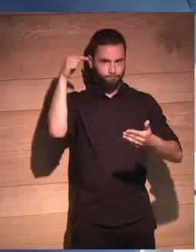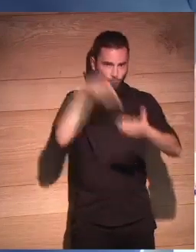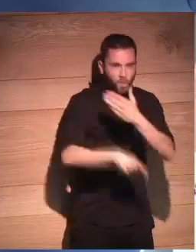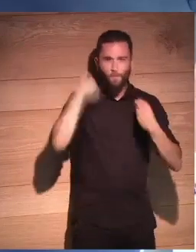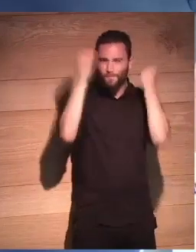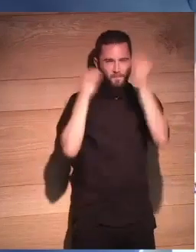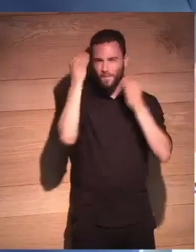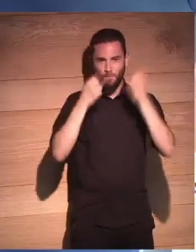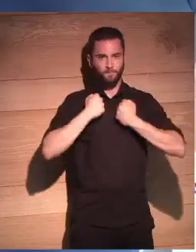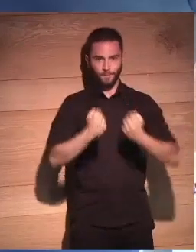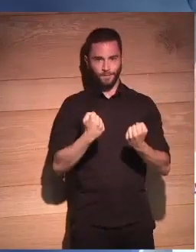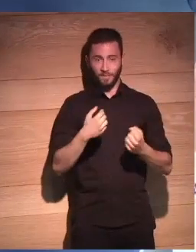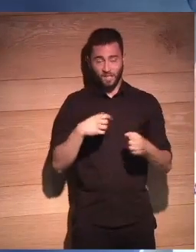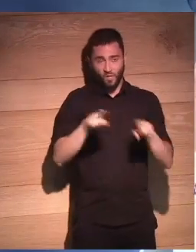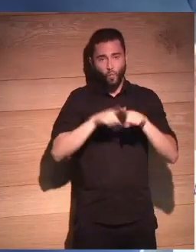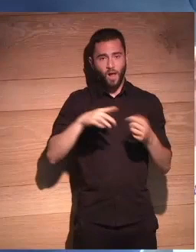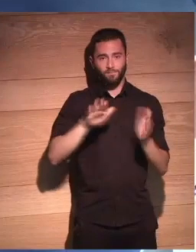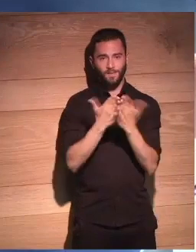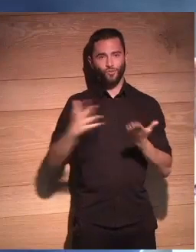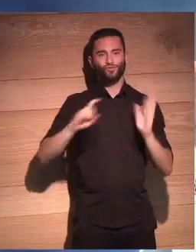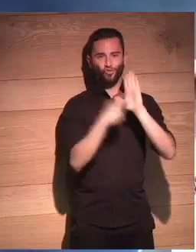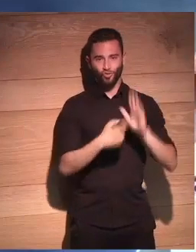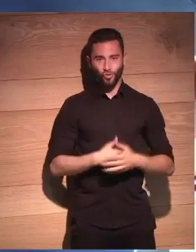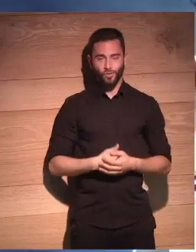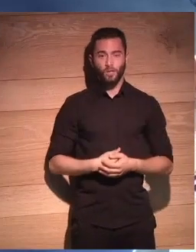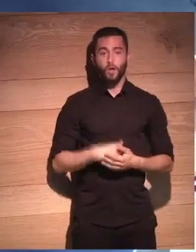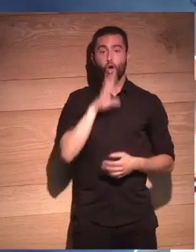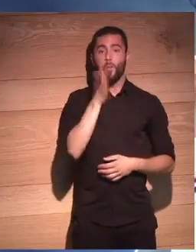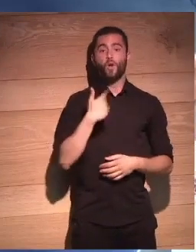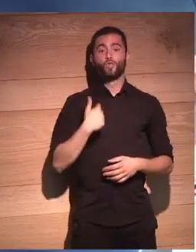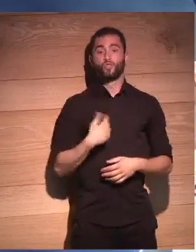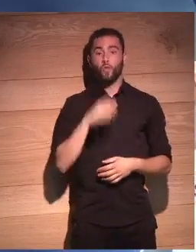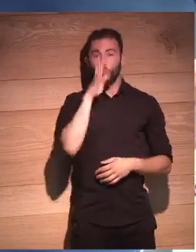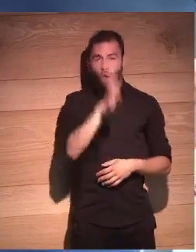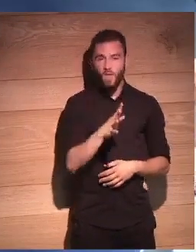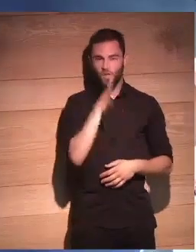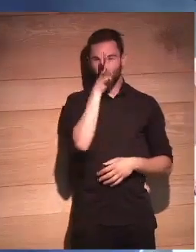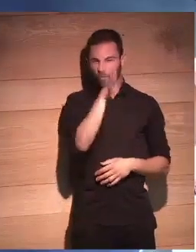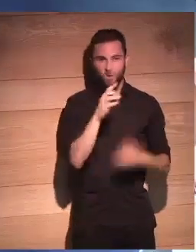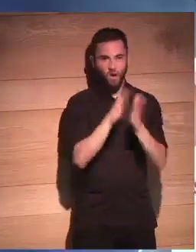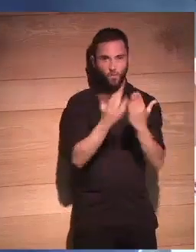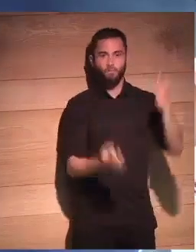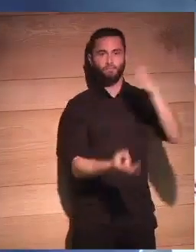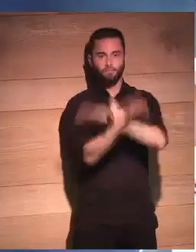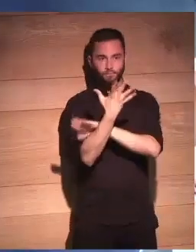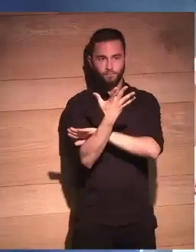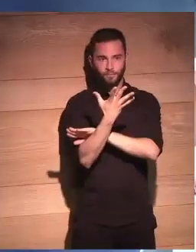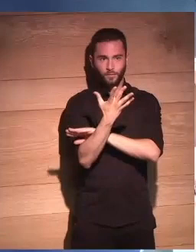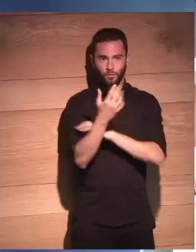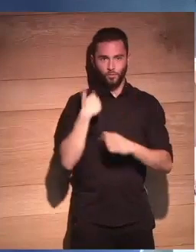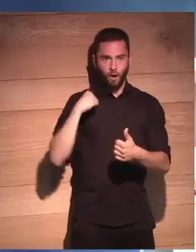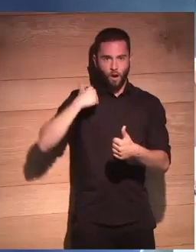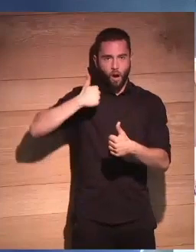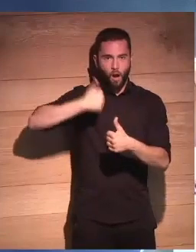reflexión, como todos mis libros. Por eso saco un libro cada 4 o 5 años. Yo no soy de esos que tienen un carrusel de